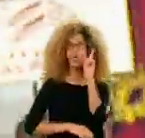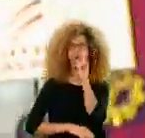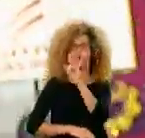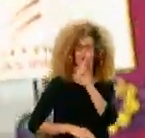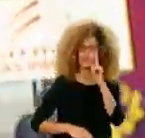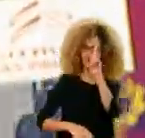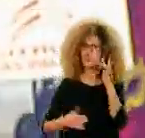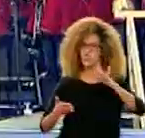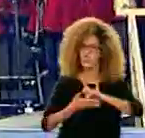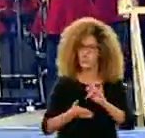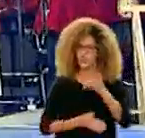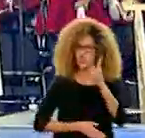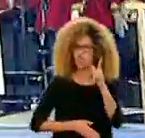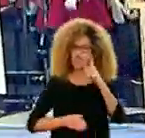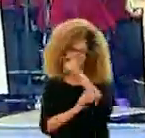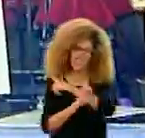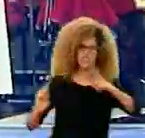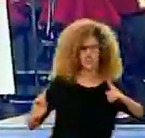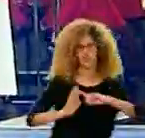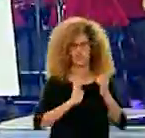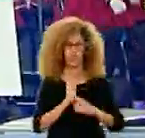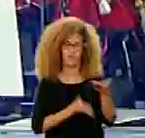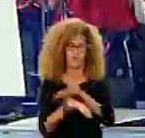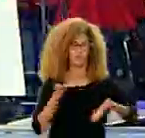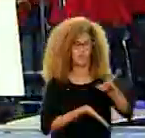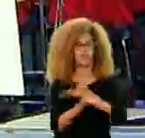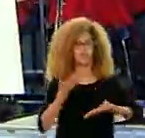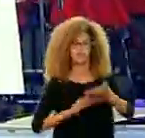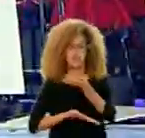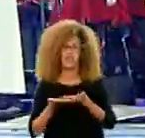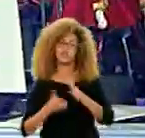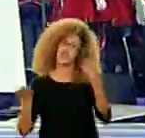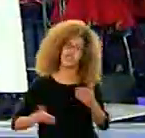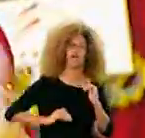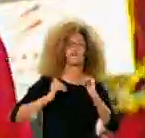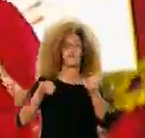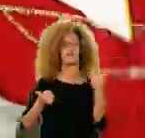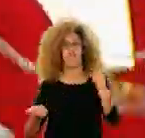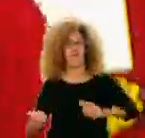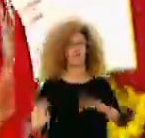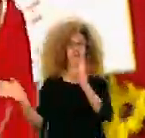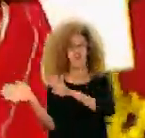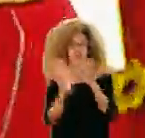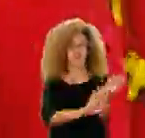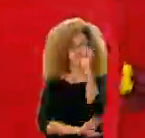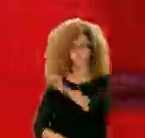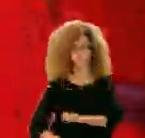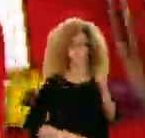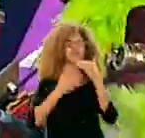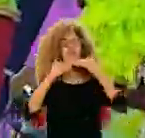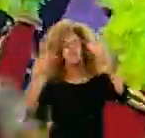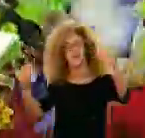número de teléfono, todos podemos aportar nuestro granito de arena. Y sin más, les dejo con nuestro pasacalle. ¡Gracias!